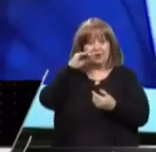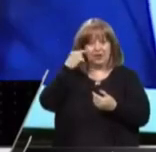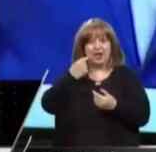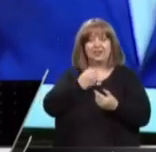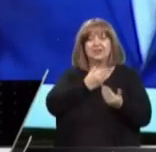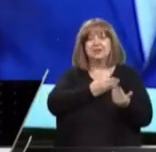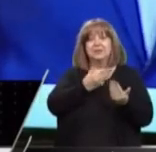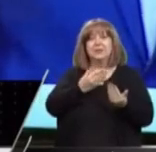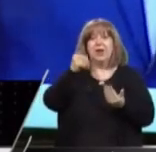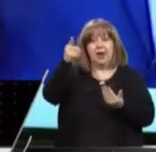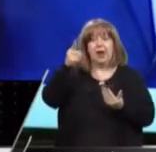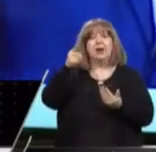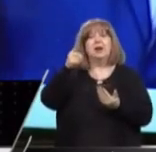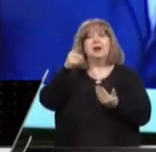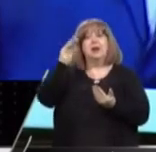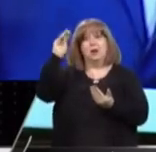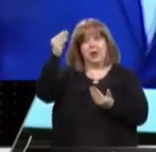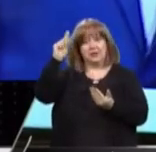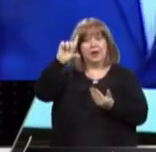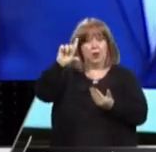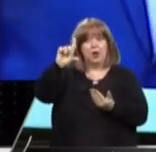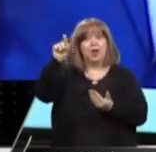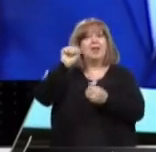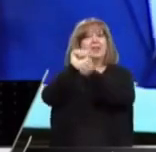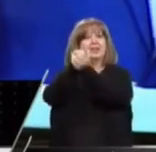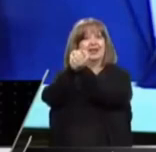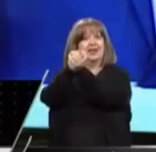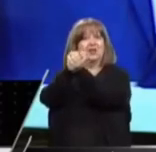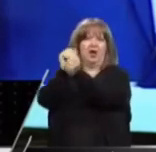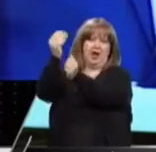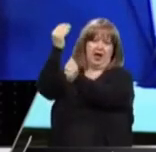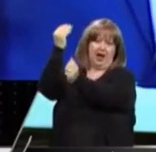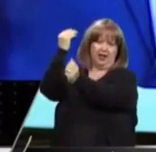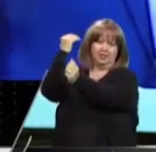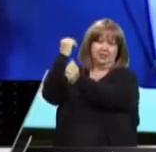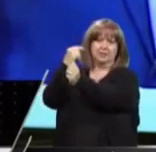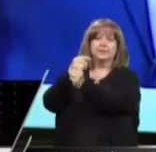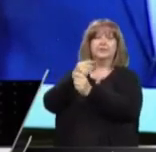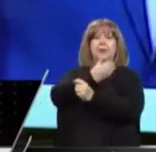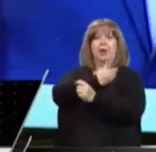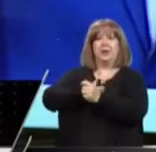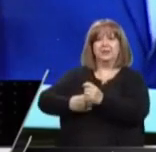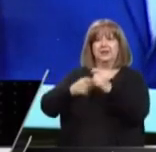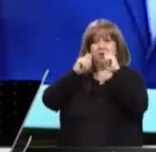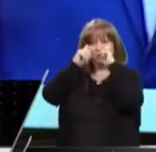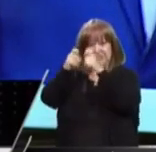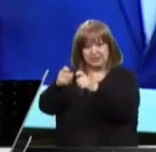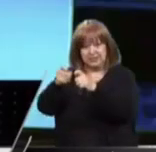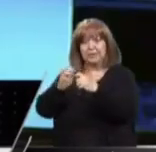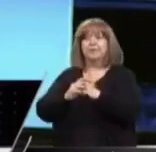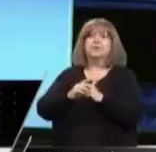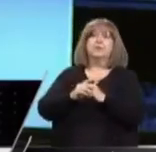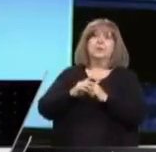tuvo en los tiempos en que estuvo detenido Lula da Silva. También hubo un pedido de disculpas por algunos gestos antipáticos que tuvo Bolsonaro,